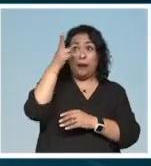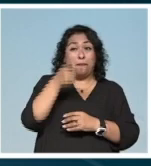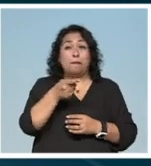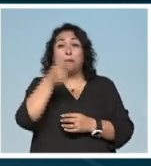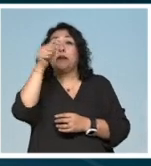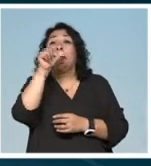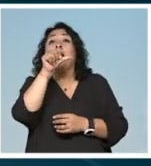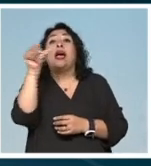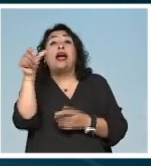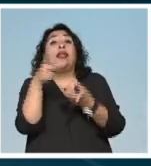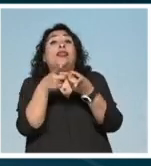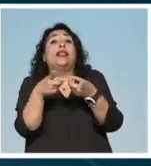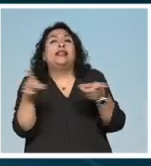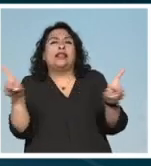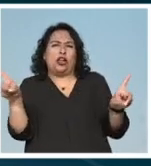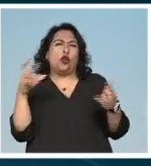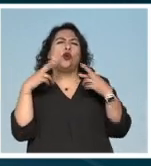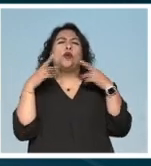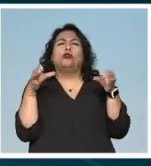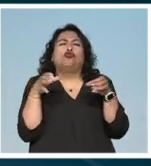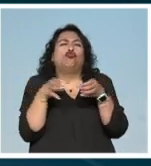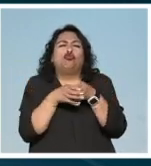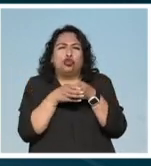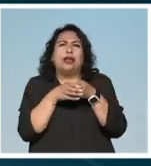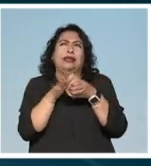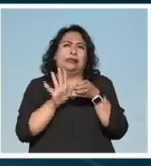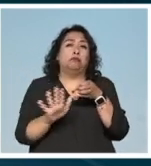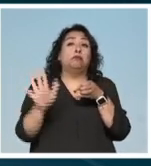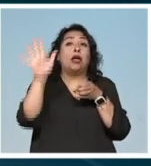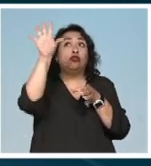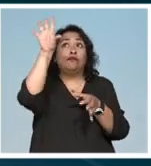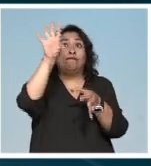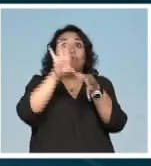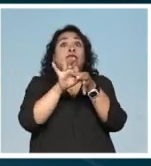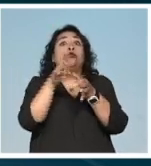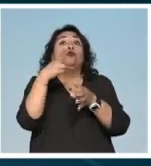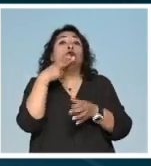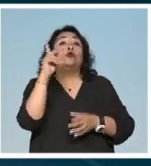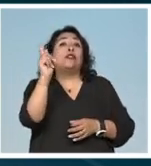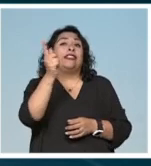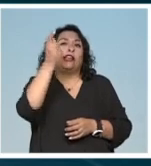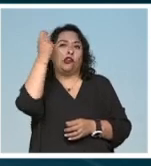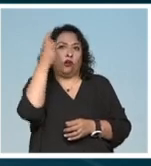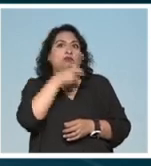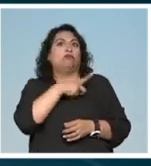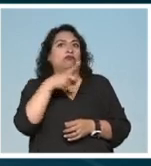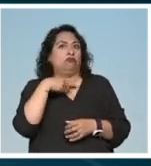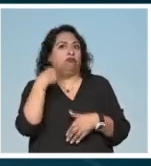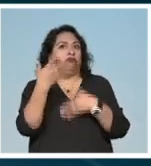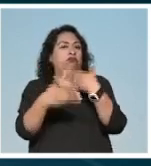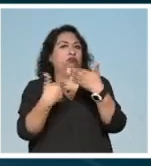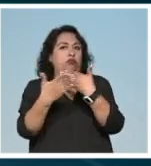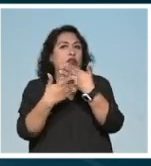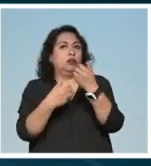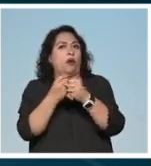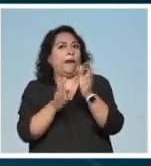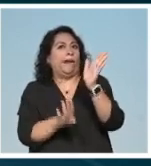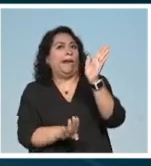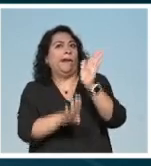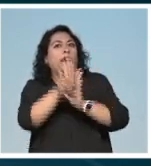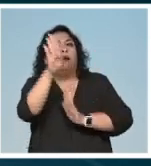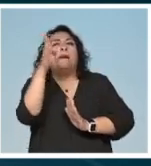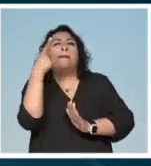pionera en el desarrollo de microrobótica espacial, la cual es un área tecnológica que tendrá gran auge en los próximos años